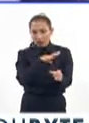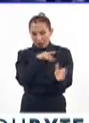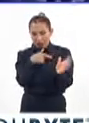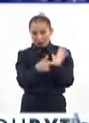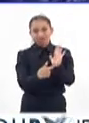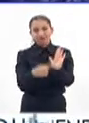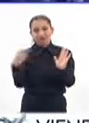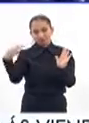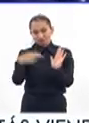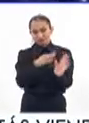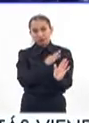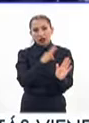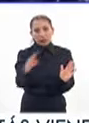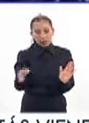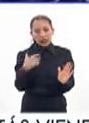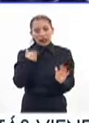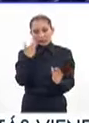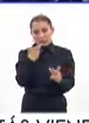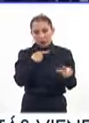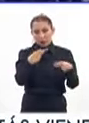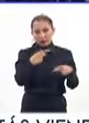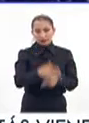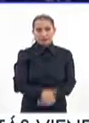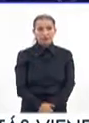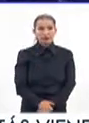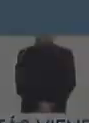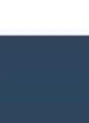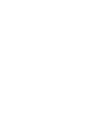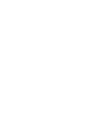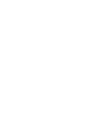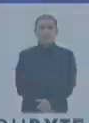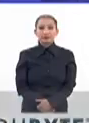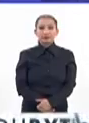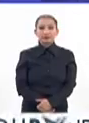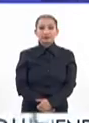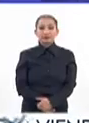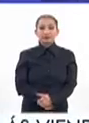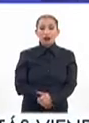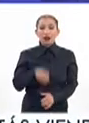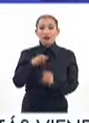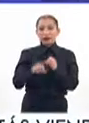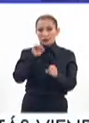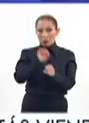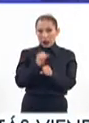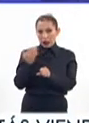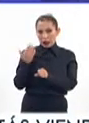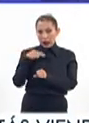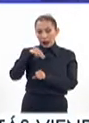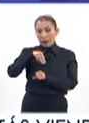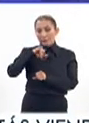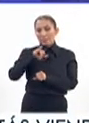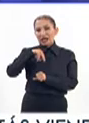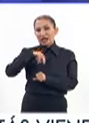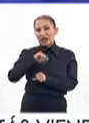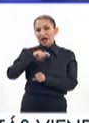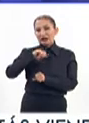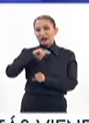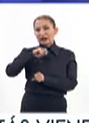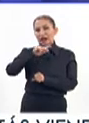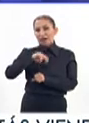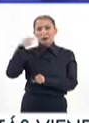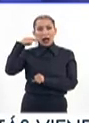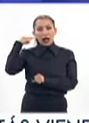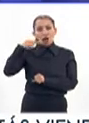se va a transparentar. Estamos en ese proceso. El fin de semana en Minatitlán, Veracruz, el